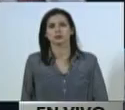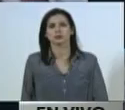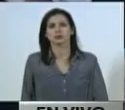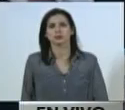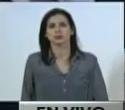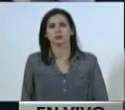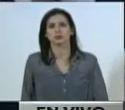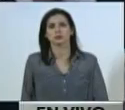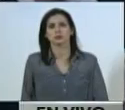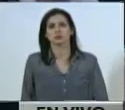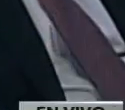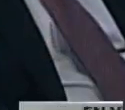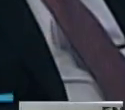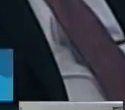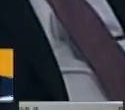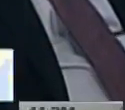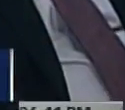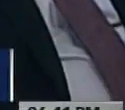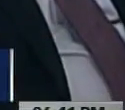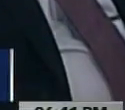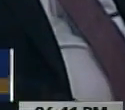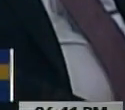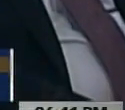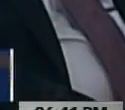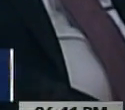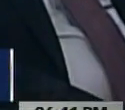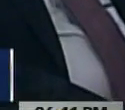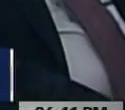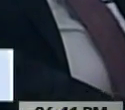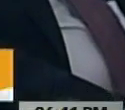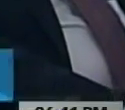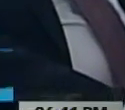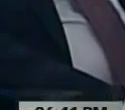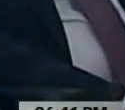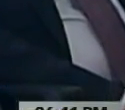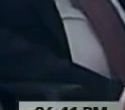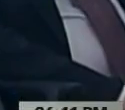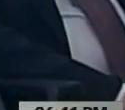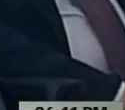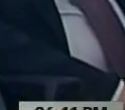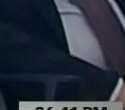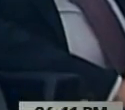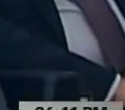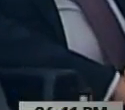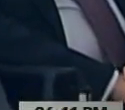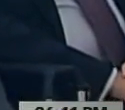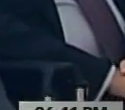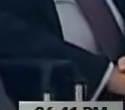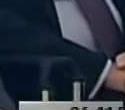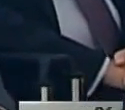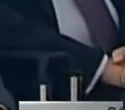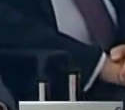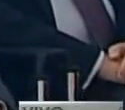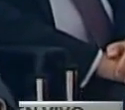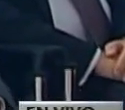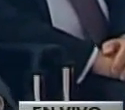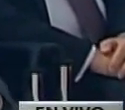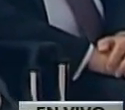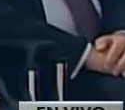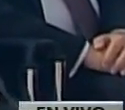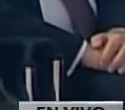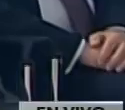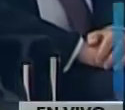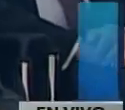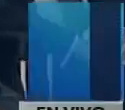President, and I received good advice and guidance how to proceed. Y qué bueno que vine, porque